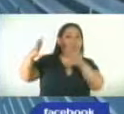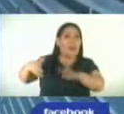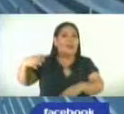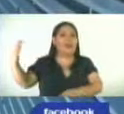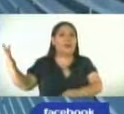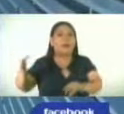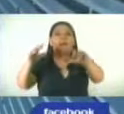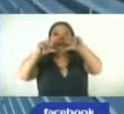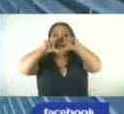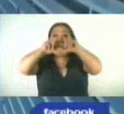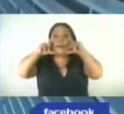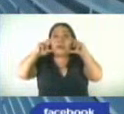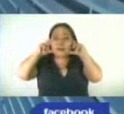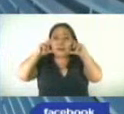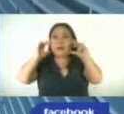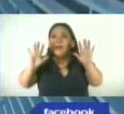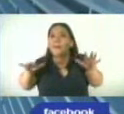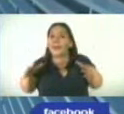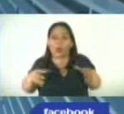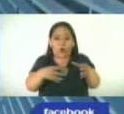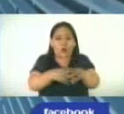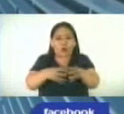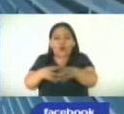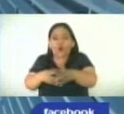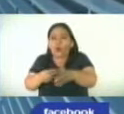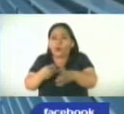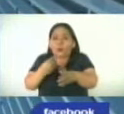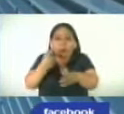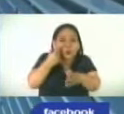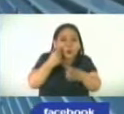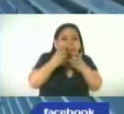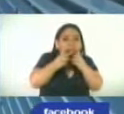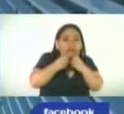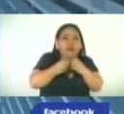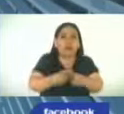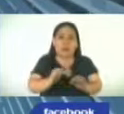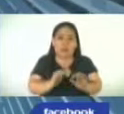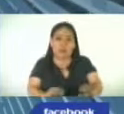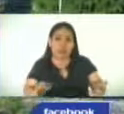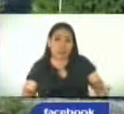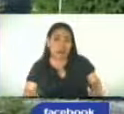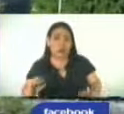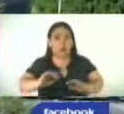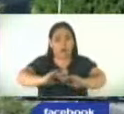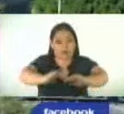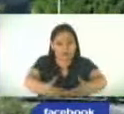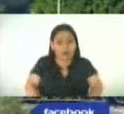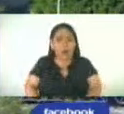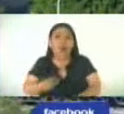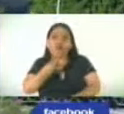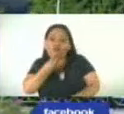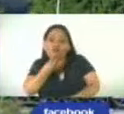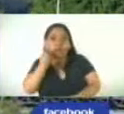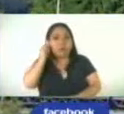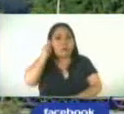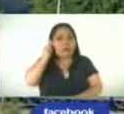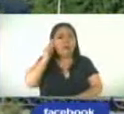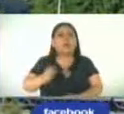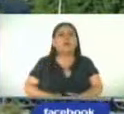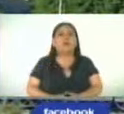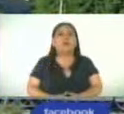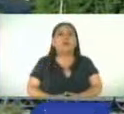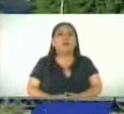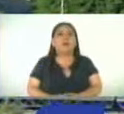la mascarilla, sobre todo los grupos más vulnerables como los niños, adultos mayores y mujeres embarazadas.